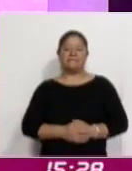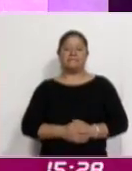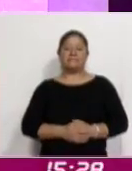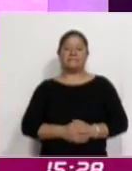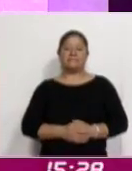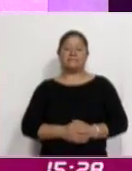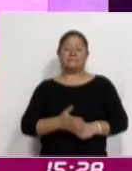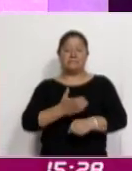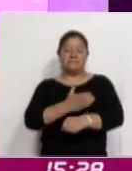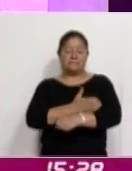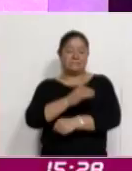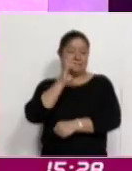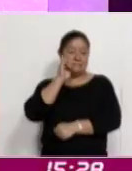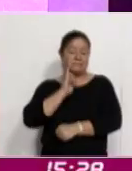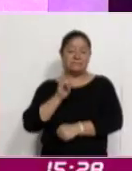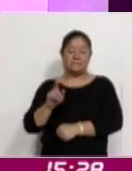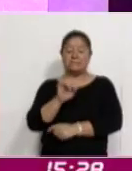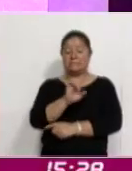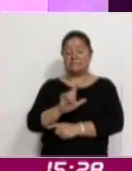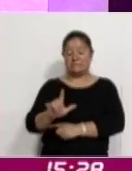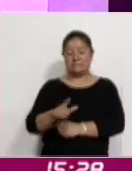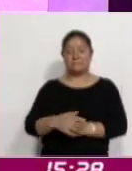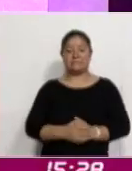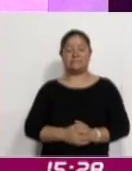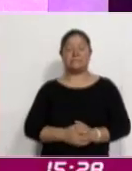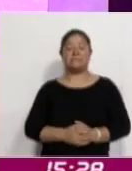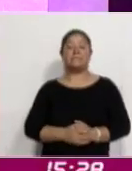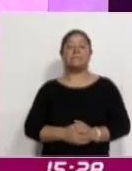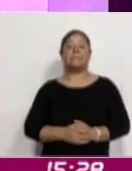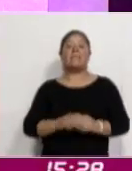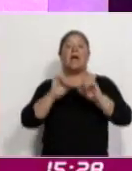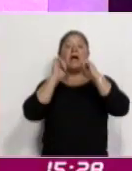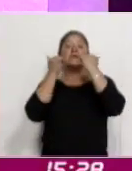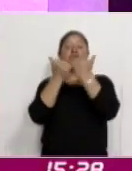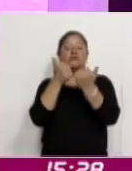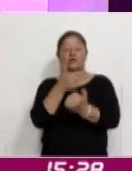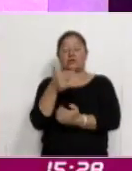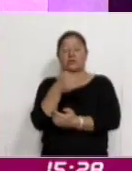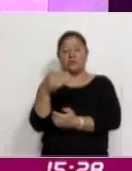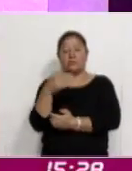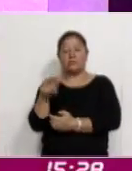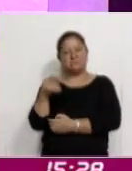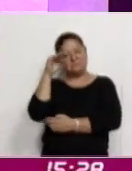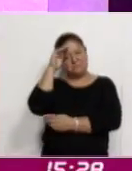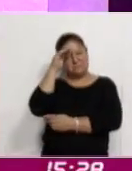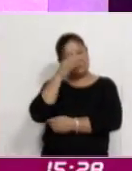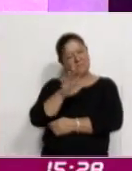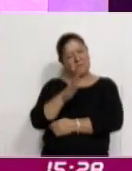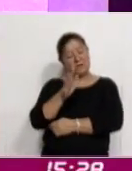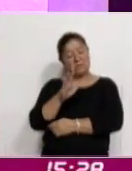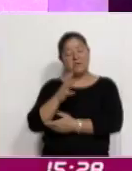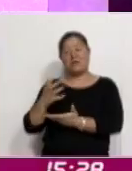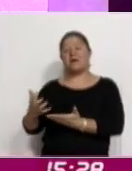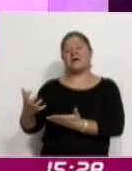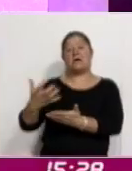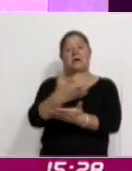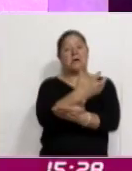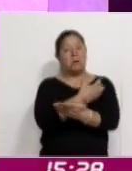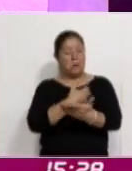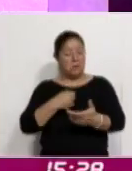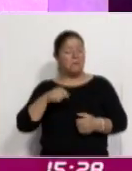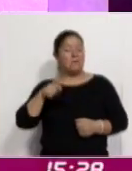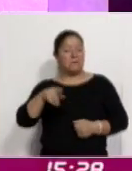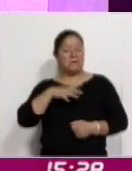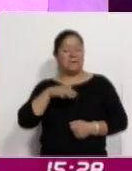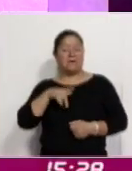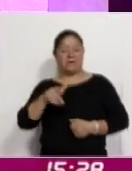nuestra compañera Edith López, porque la Asociación de Hoteles y Moteles ya tiene una estimación de la derrama económica que piensan obtener